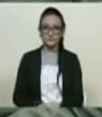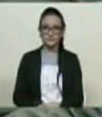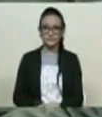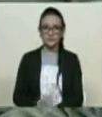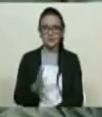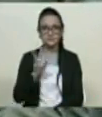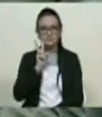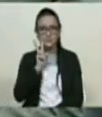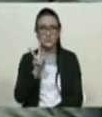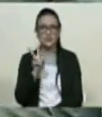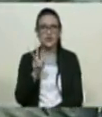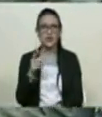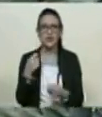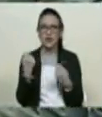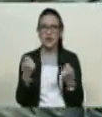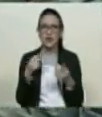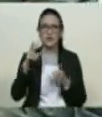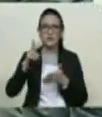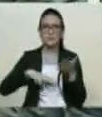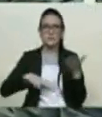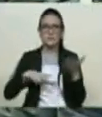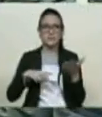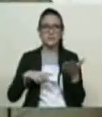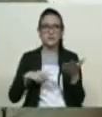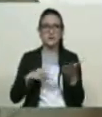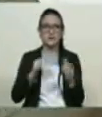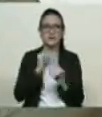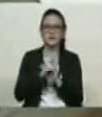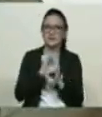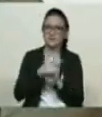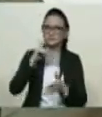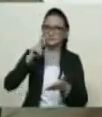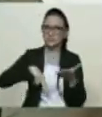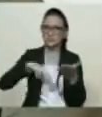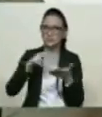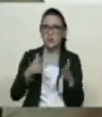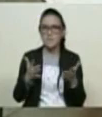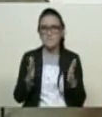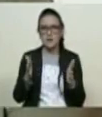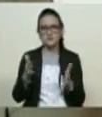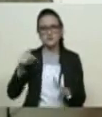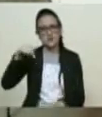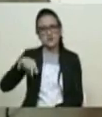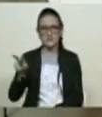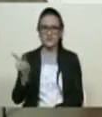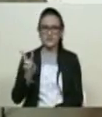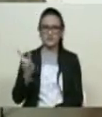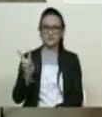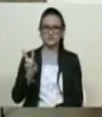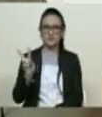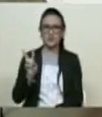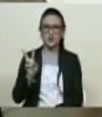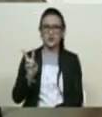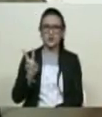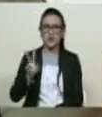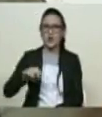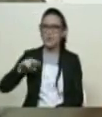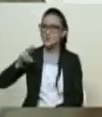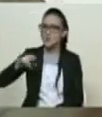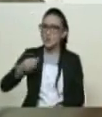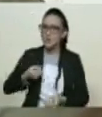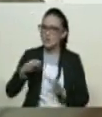declaraciones o lee la prensa o redes sociales, pareciera que aquí en Venezuela nunca hemos dado